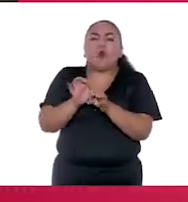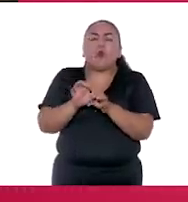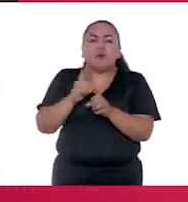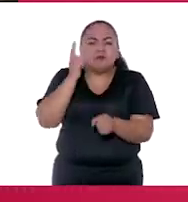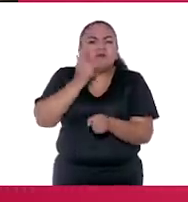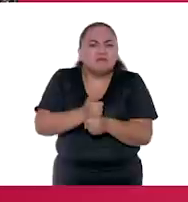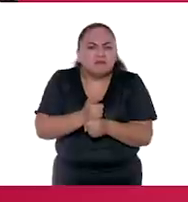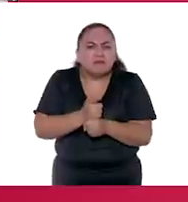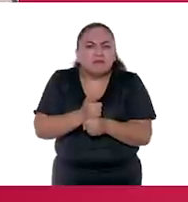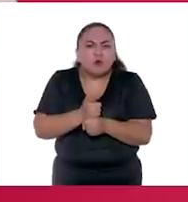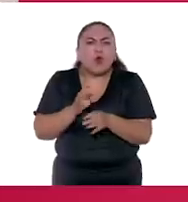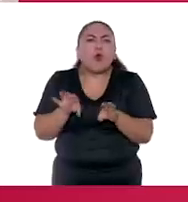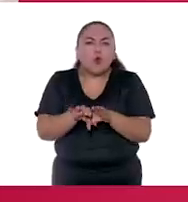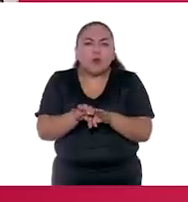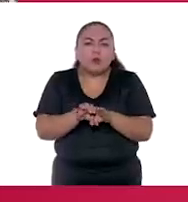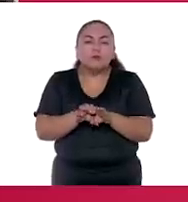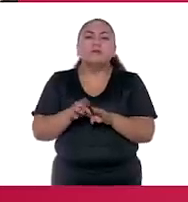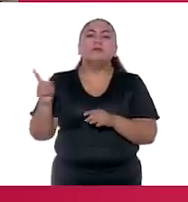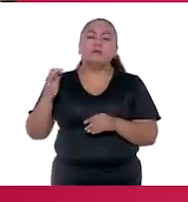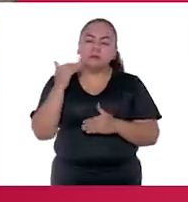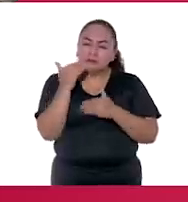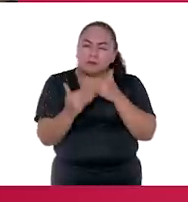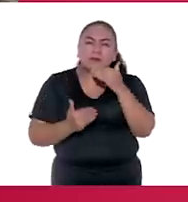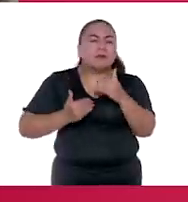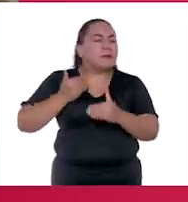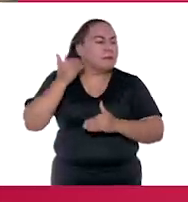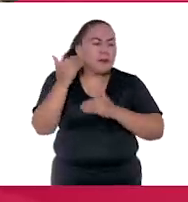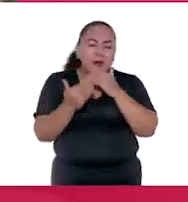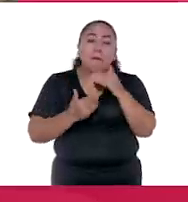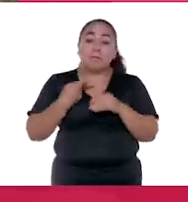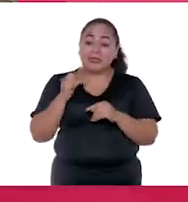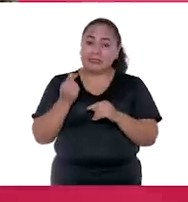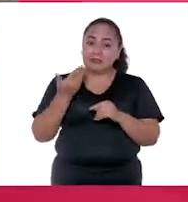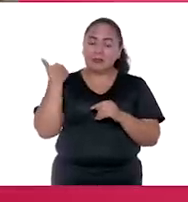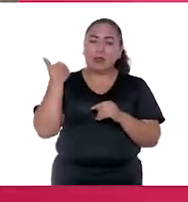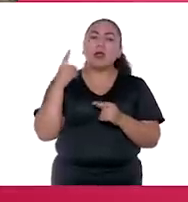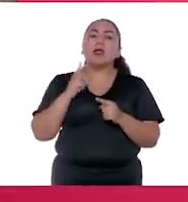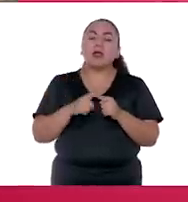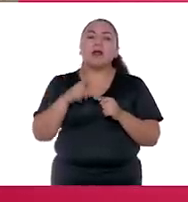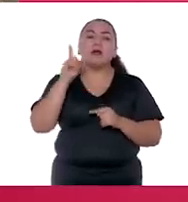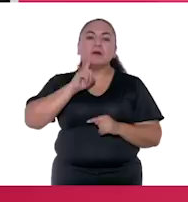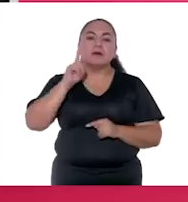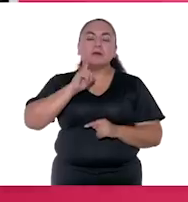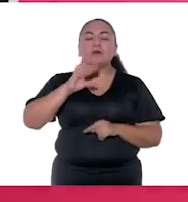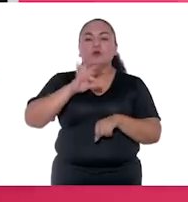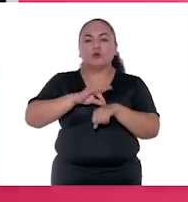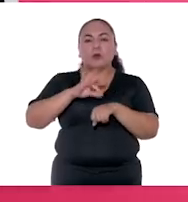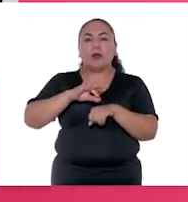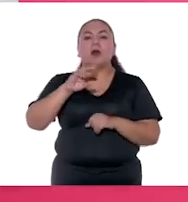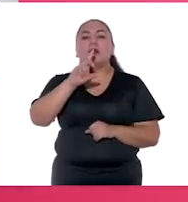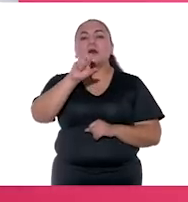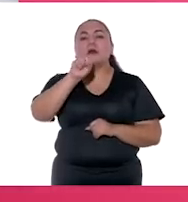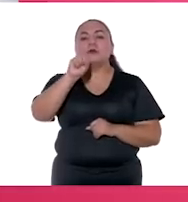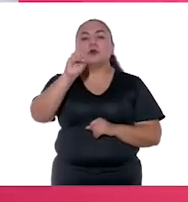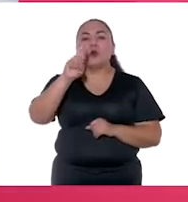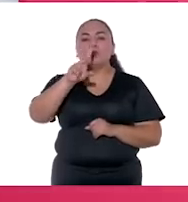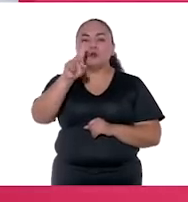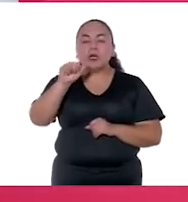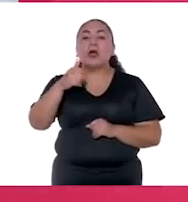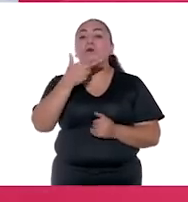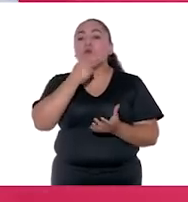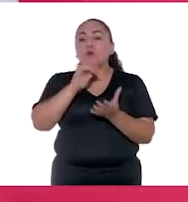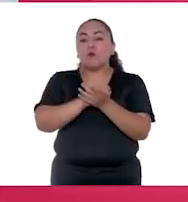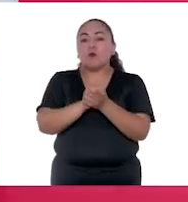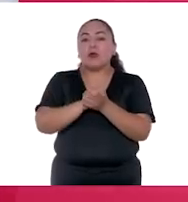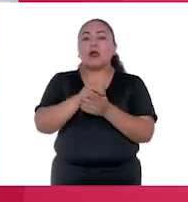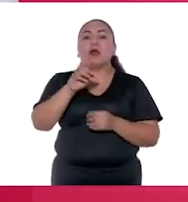conclusión? Se avanzaron diversos caminos, pero el más reciente lo caminaron la doctora Valeria Sousa y su esposo Luis Eguiarte,